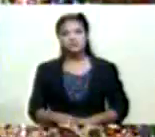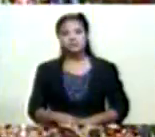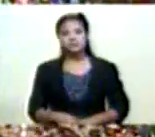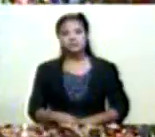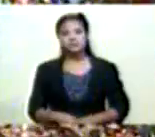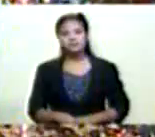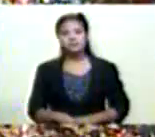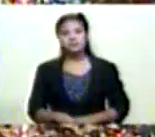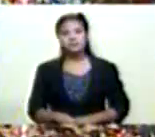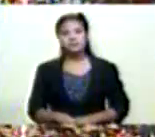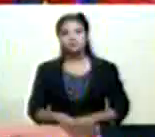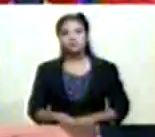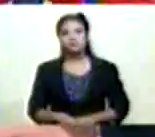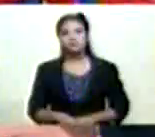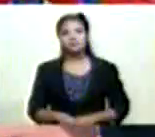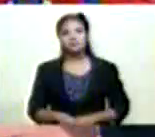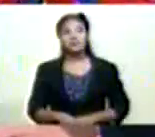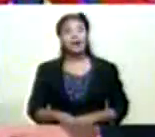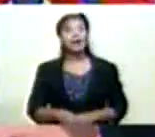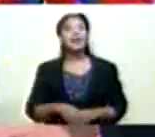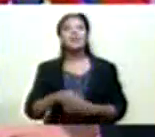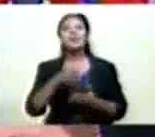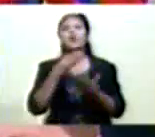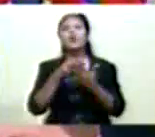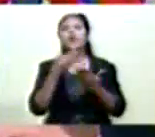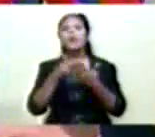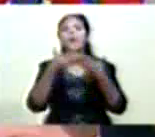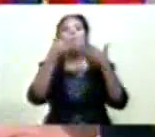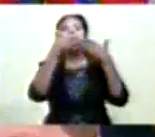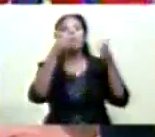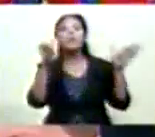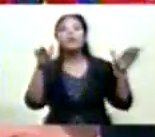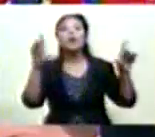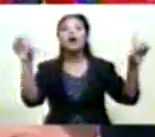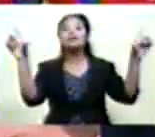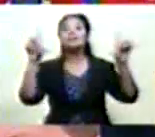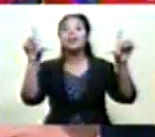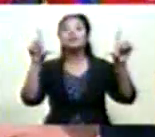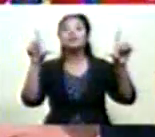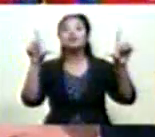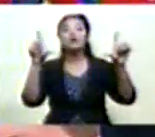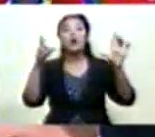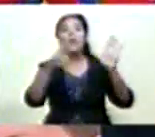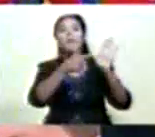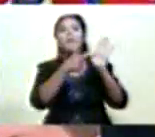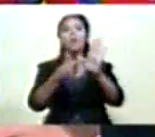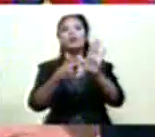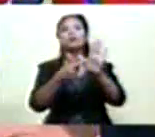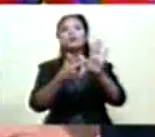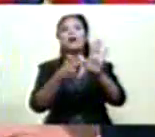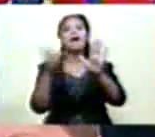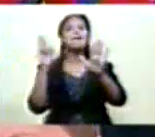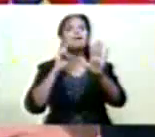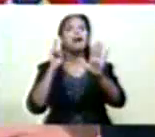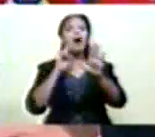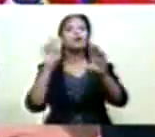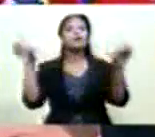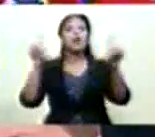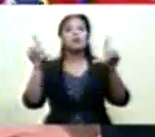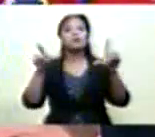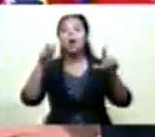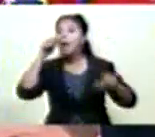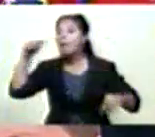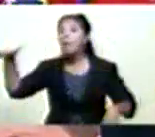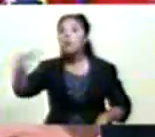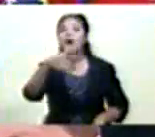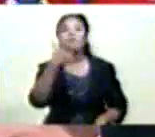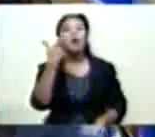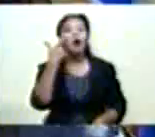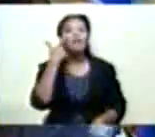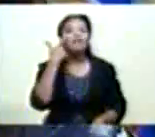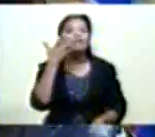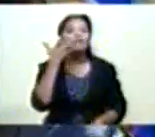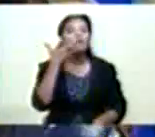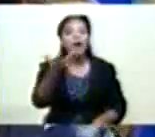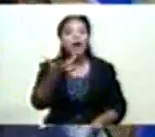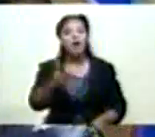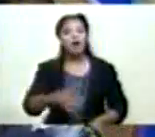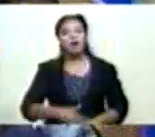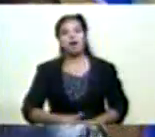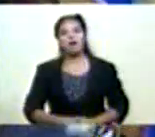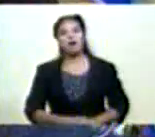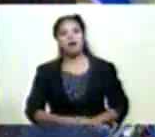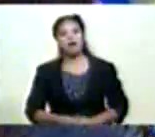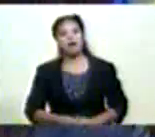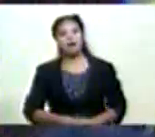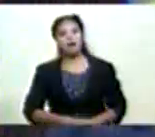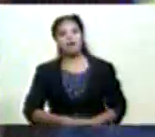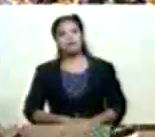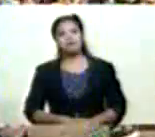Y se haga en público, transmitido por radio y televisión, para que el pueblo lo vea.